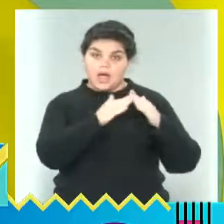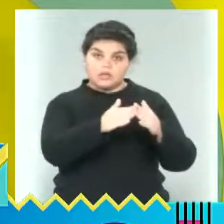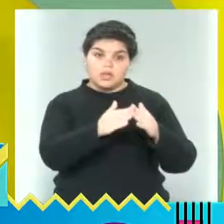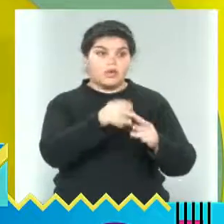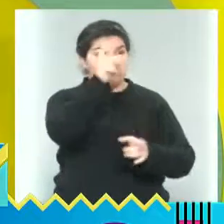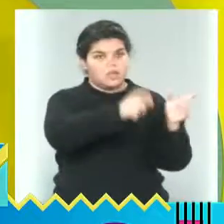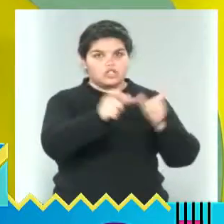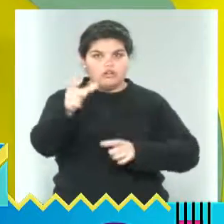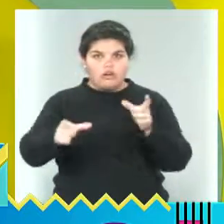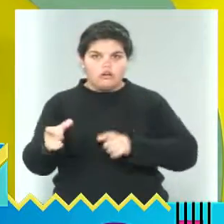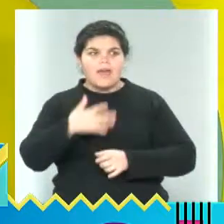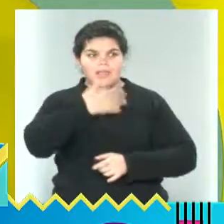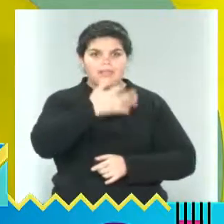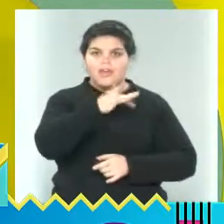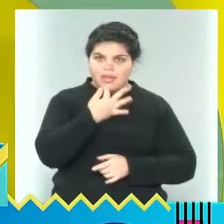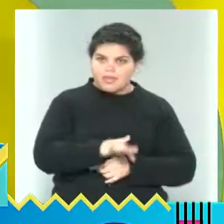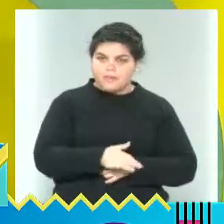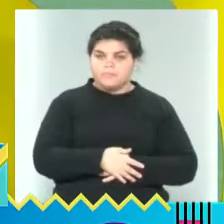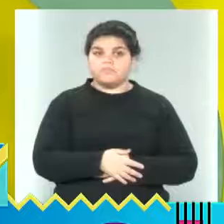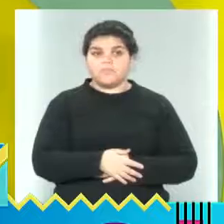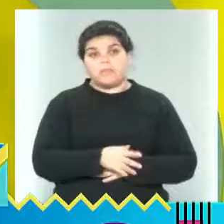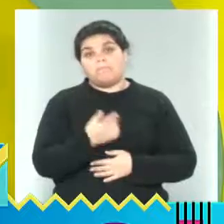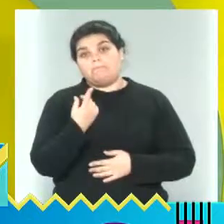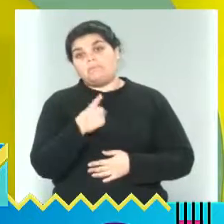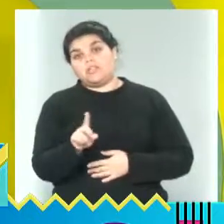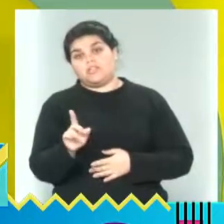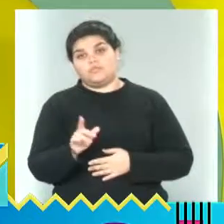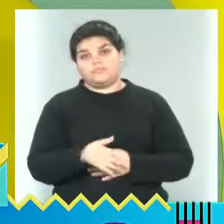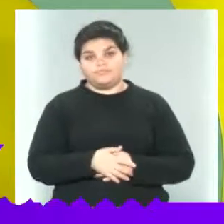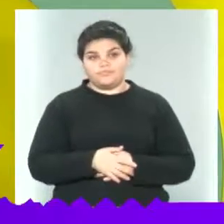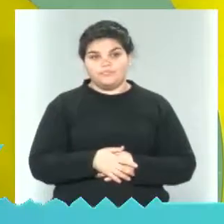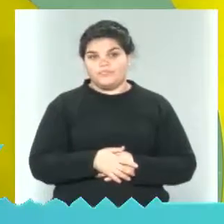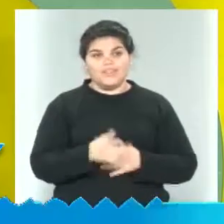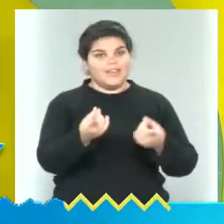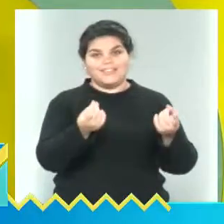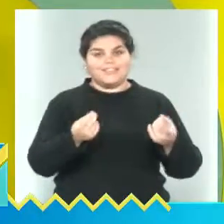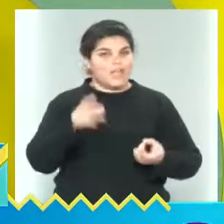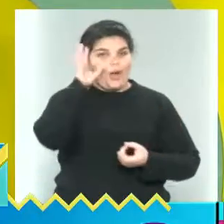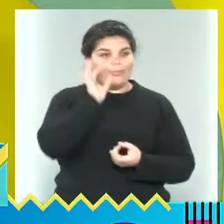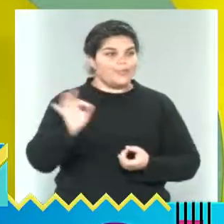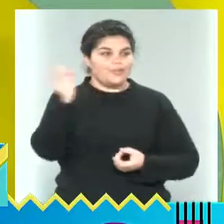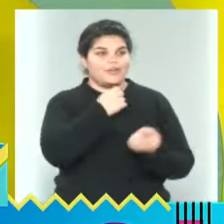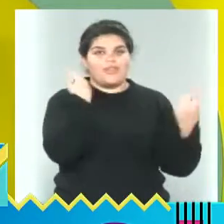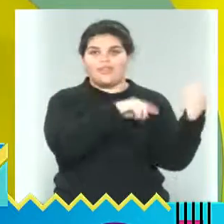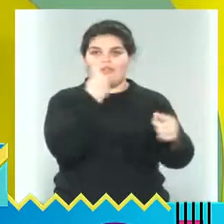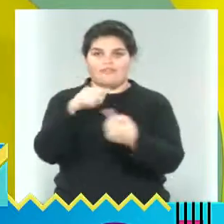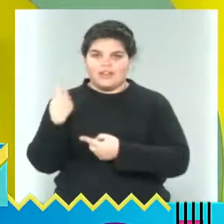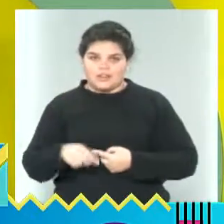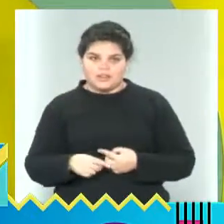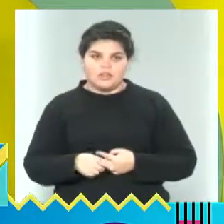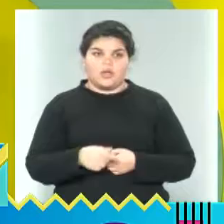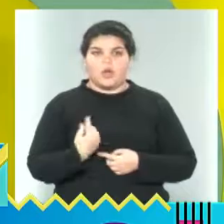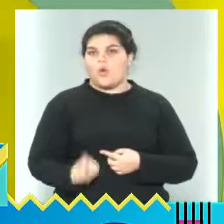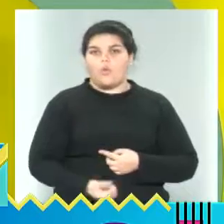gente, pero bueno, hay que mirarlo con distintas perspectivas, distintos puntos de vista, y una mirada, por ejemplo,